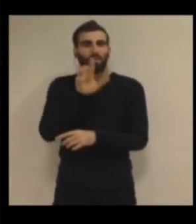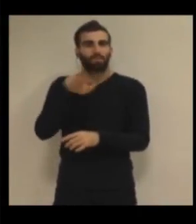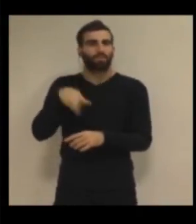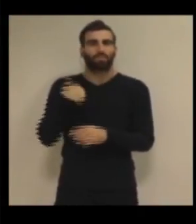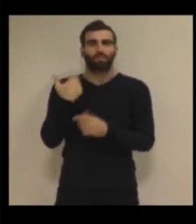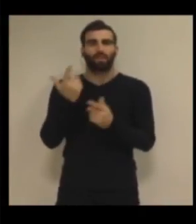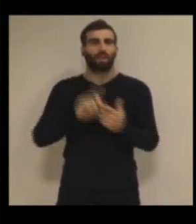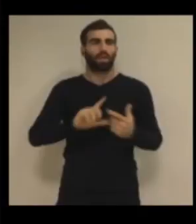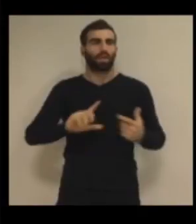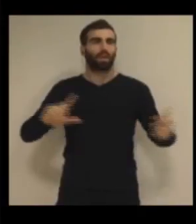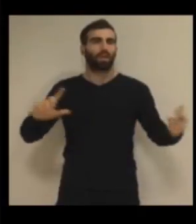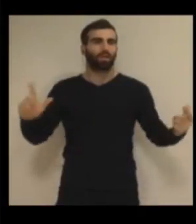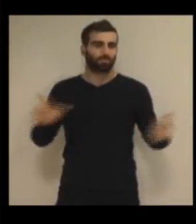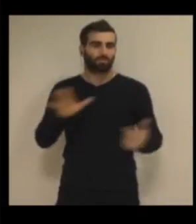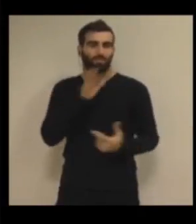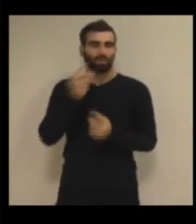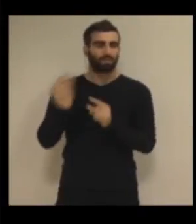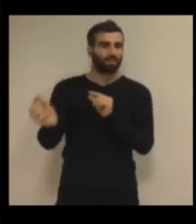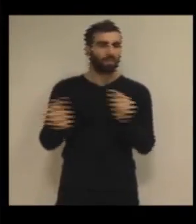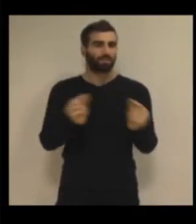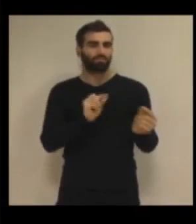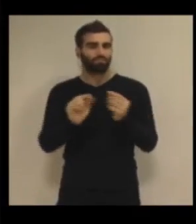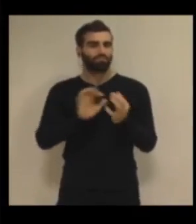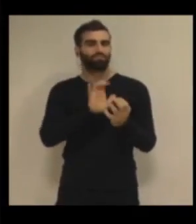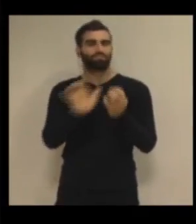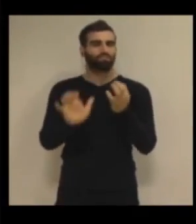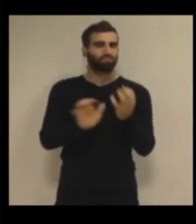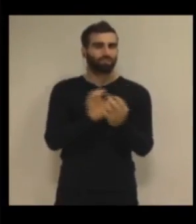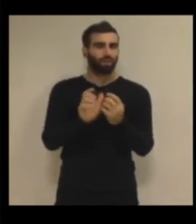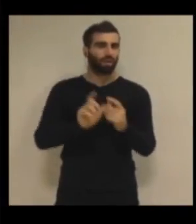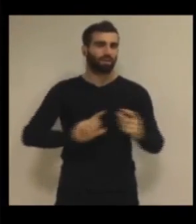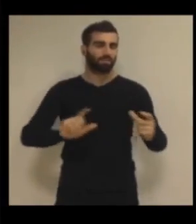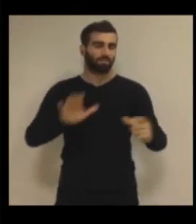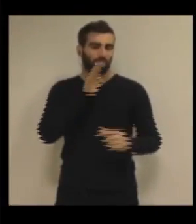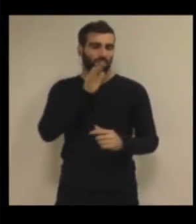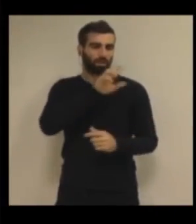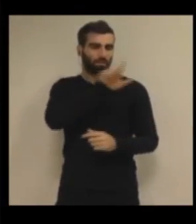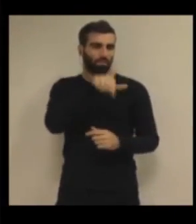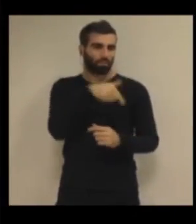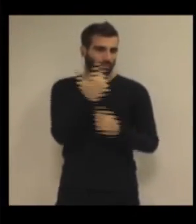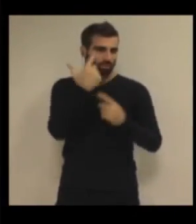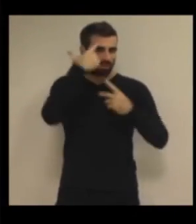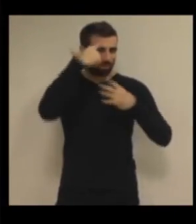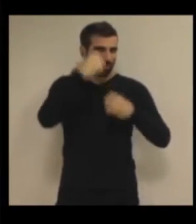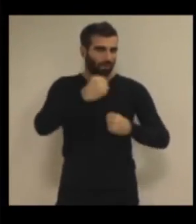todo con tertulios y con expertos como vosotros, ¿no?